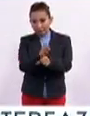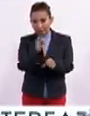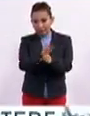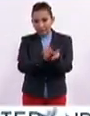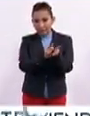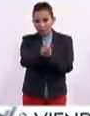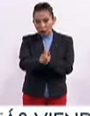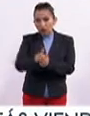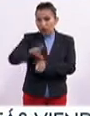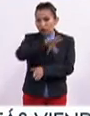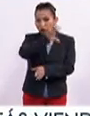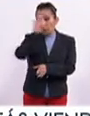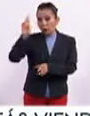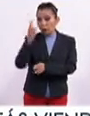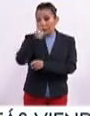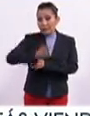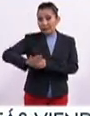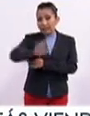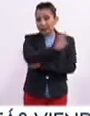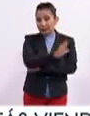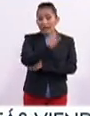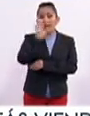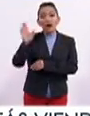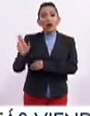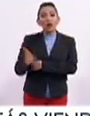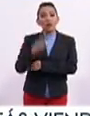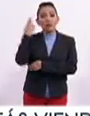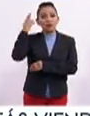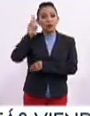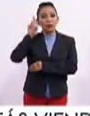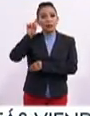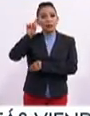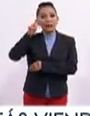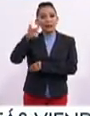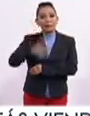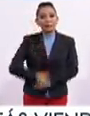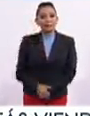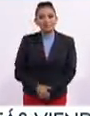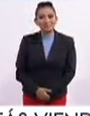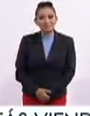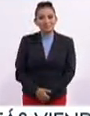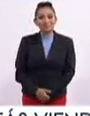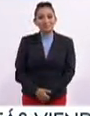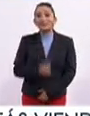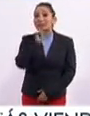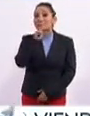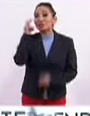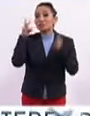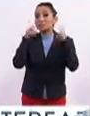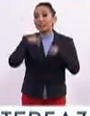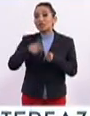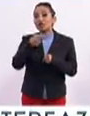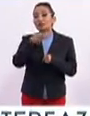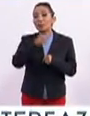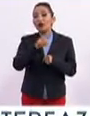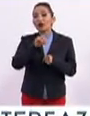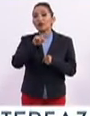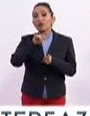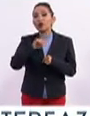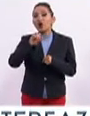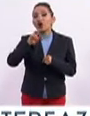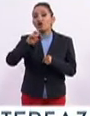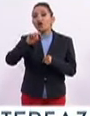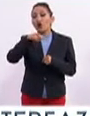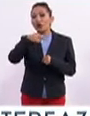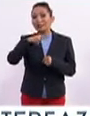de los derechos universitarios de la Universidad de Guadalajara. También nos visita Gustavo Eduardo